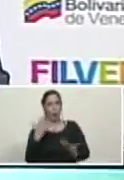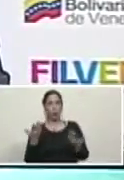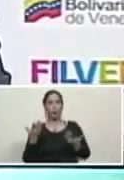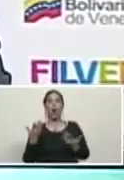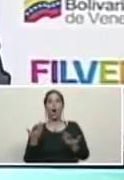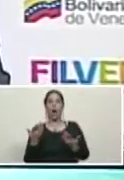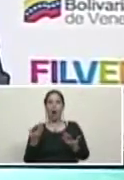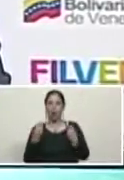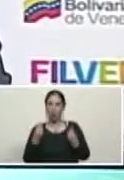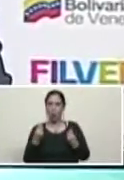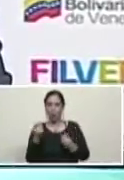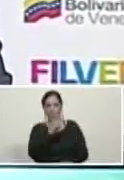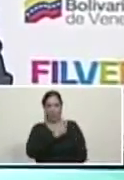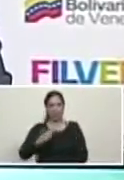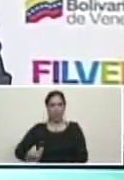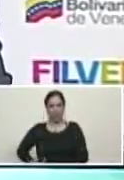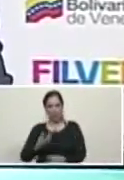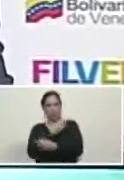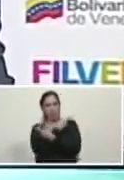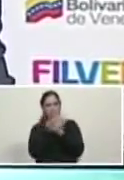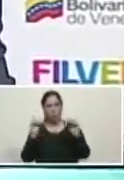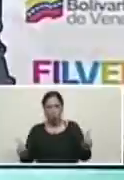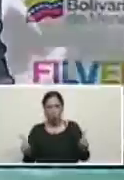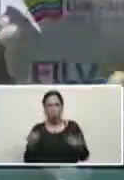presidente demócrata, libertario,